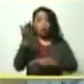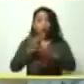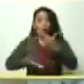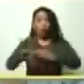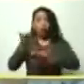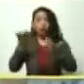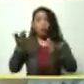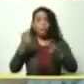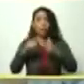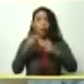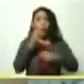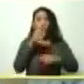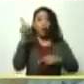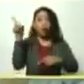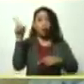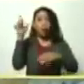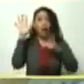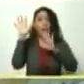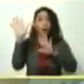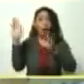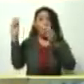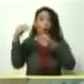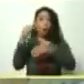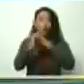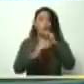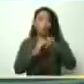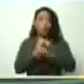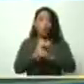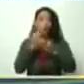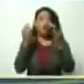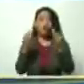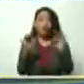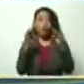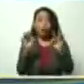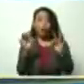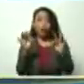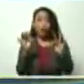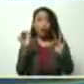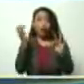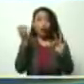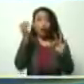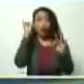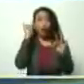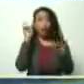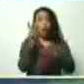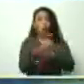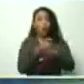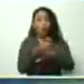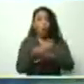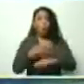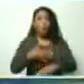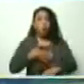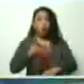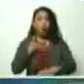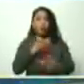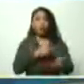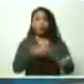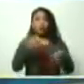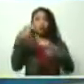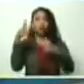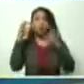pero bueno forma parte de los acuerdos internacionales que normalmente los gobiernos pueden llevar a cabo